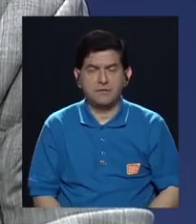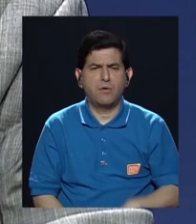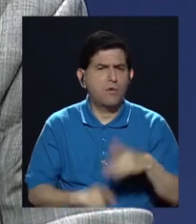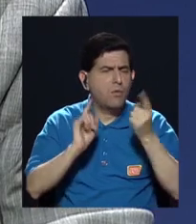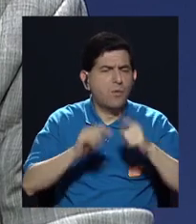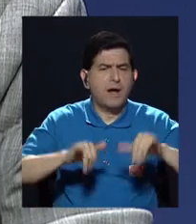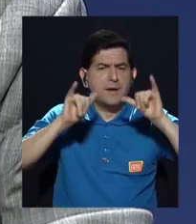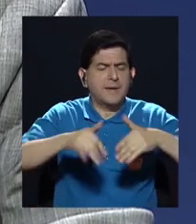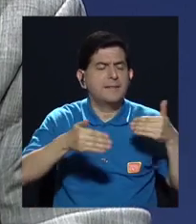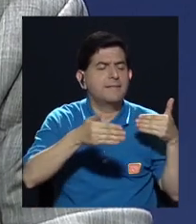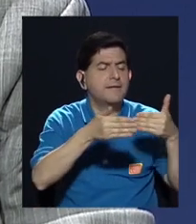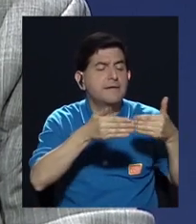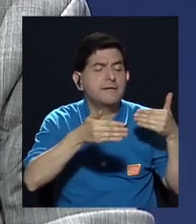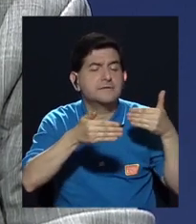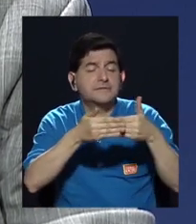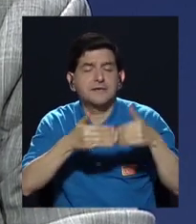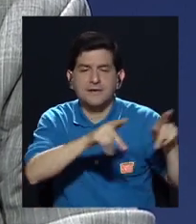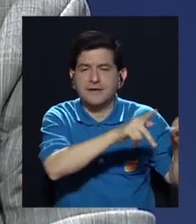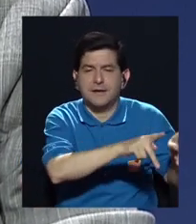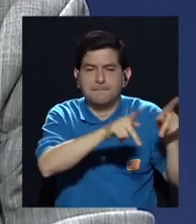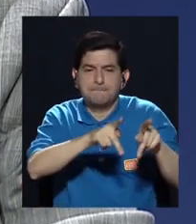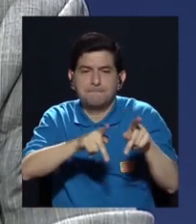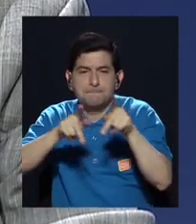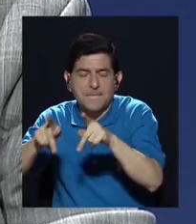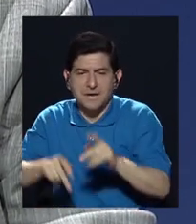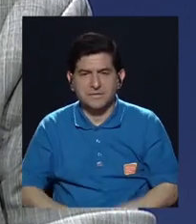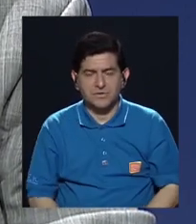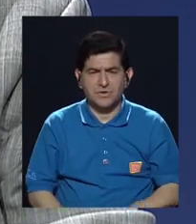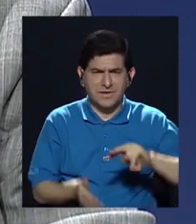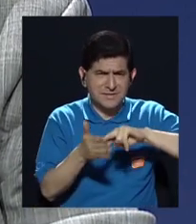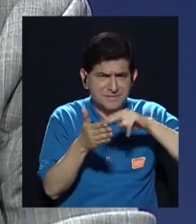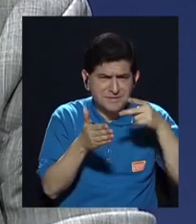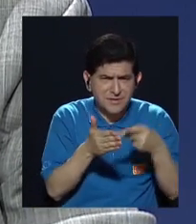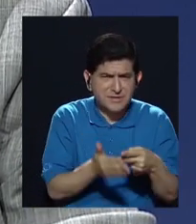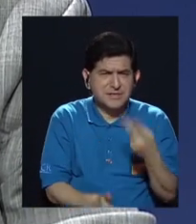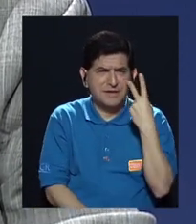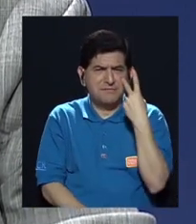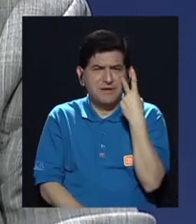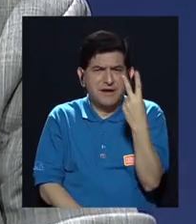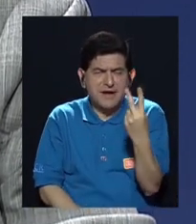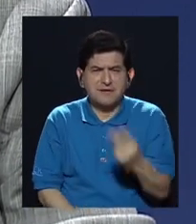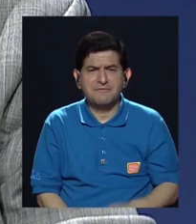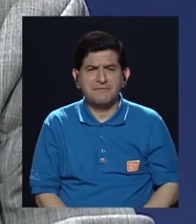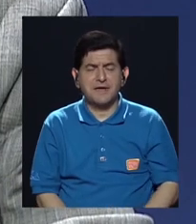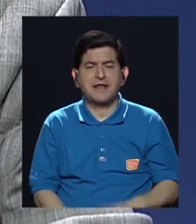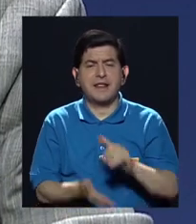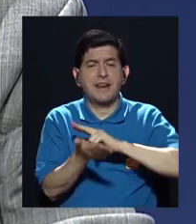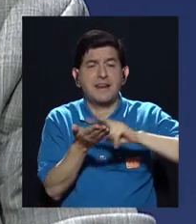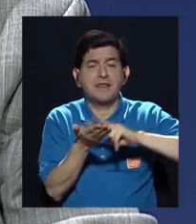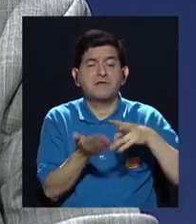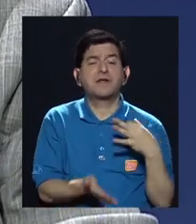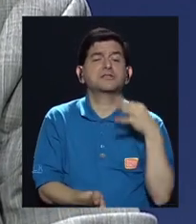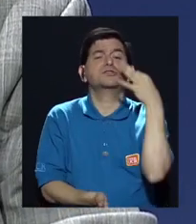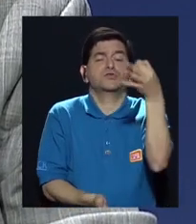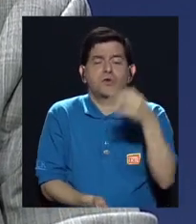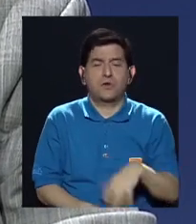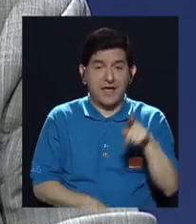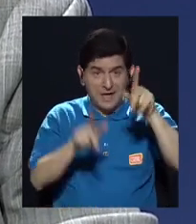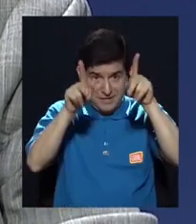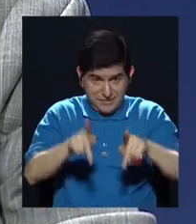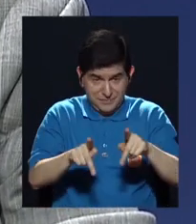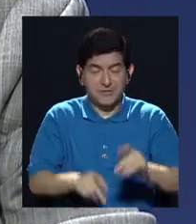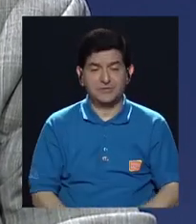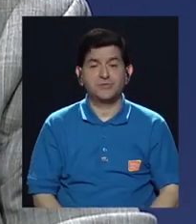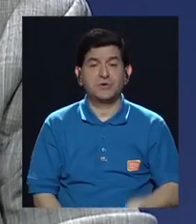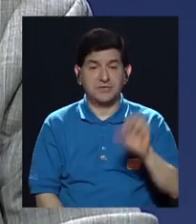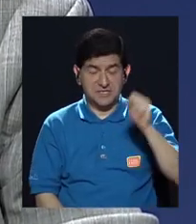era mantenerse cerca de la gente de lo que se vislumbraba como lo que iba a ser Liberación Nacional, porque esa